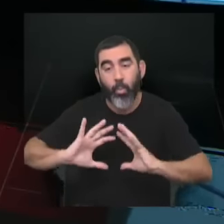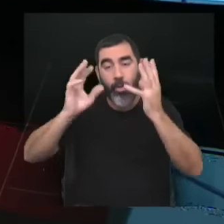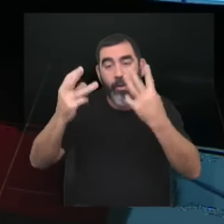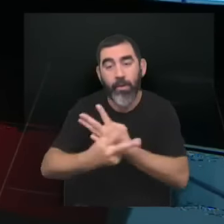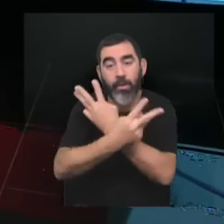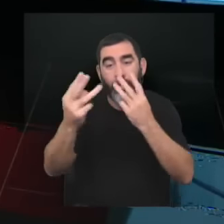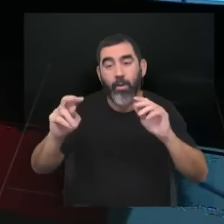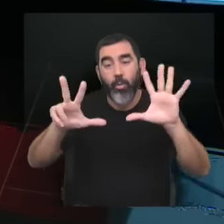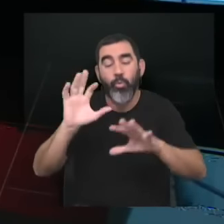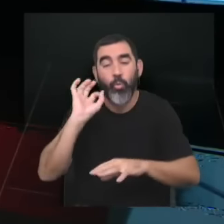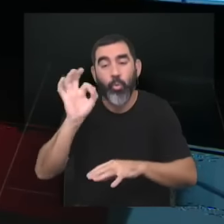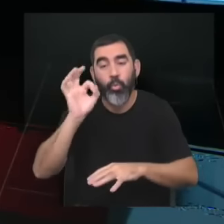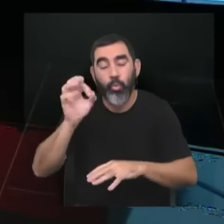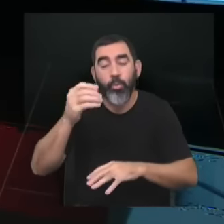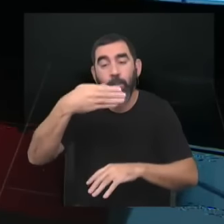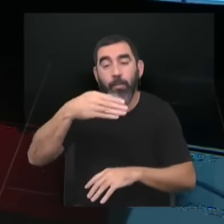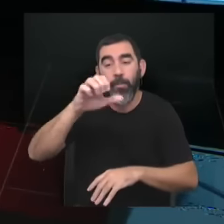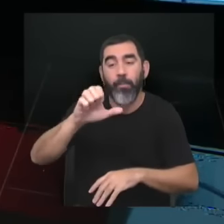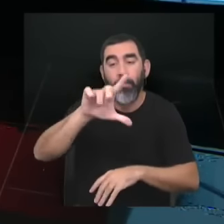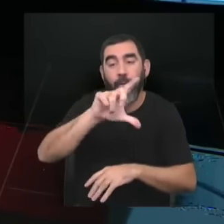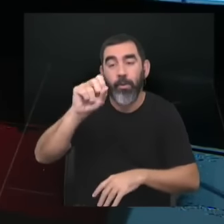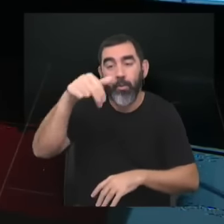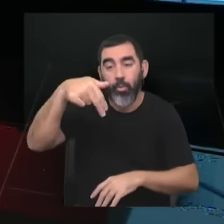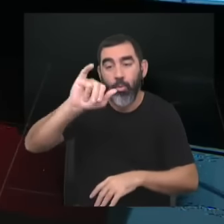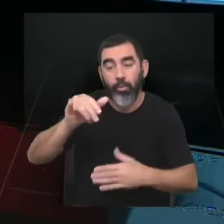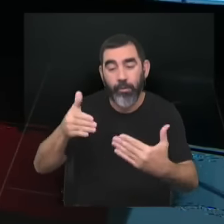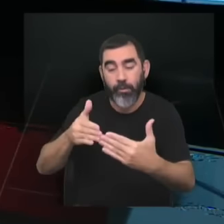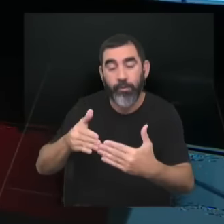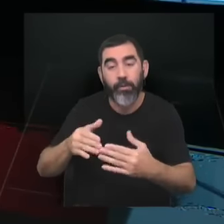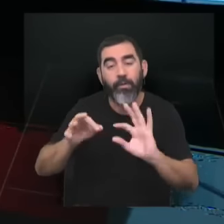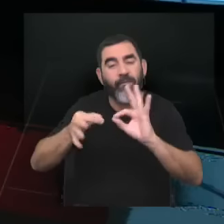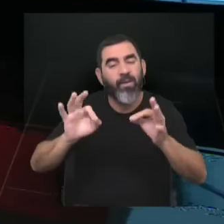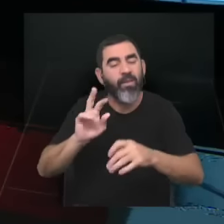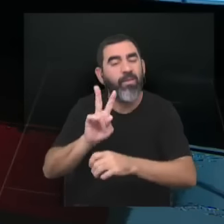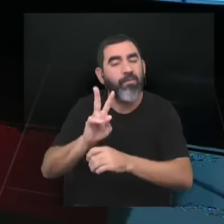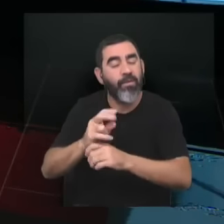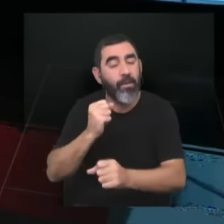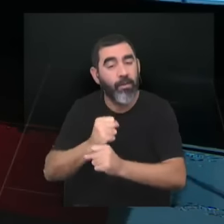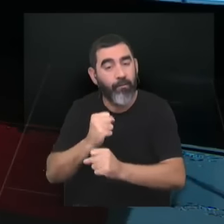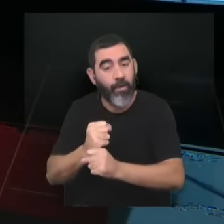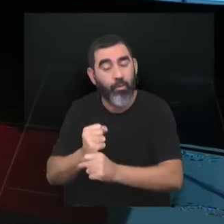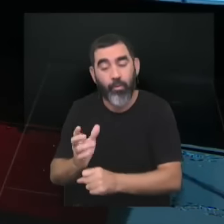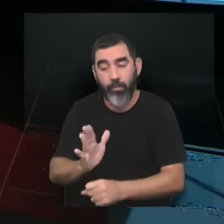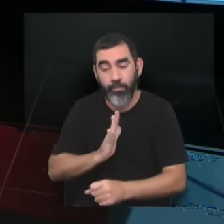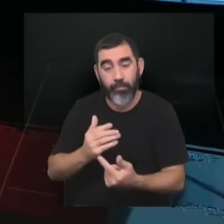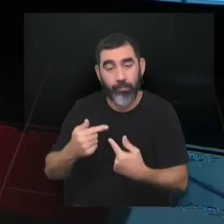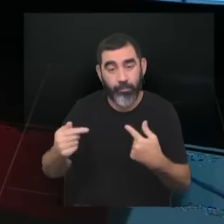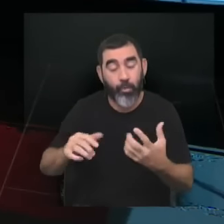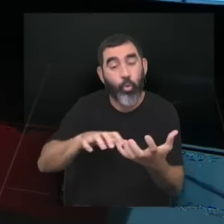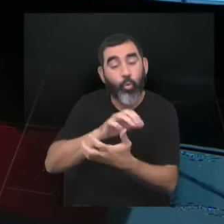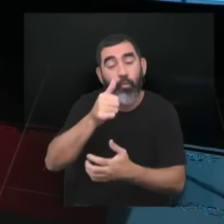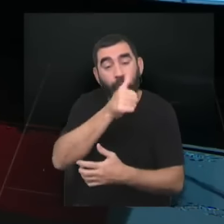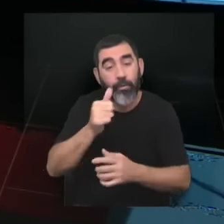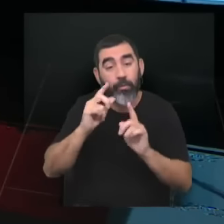en 8 de octubre y velon bajo la convocatoria en defensa del trabajo de las garantías individuales y en Solidaridad con todos los conflictos entre ellos